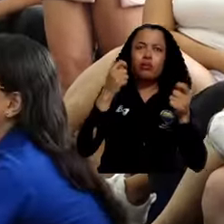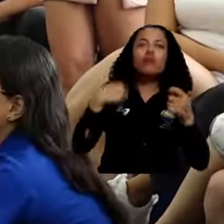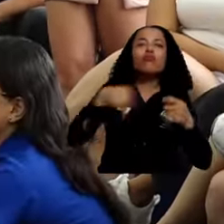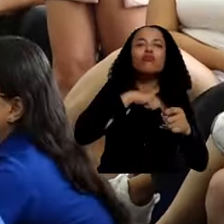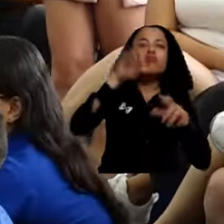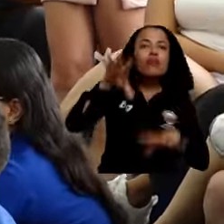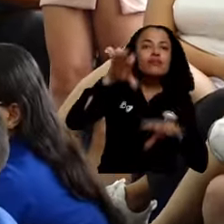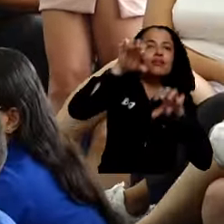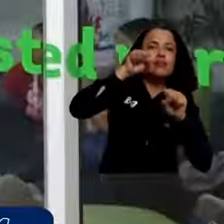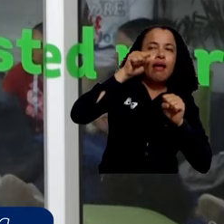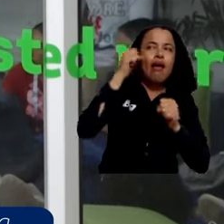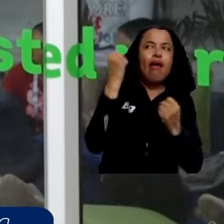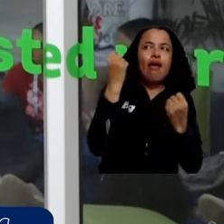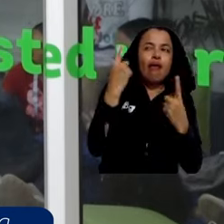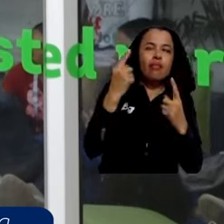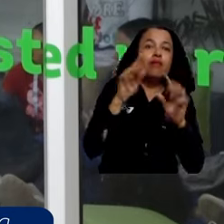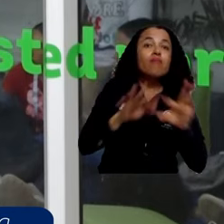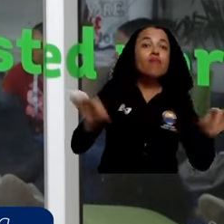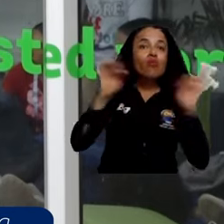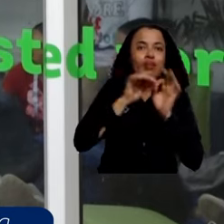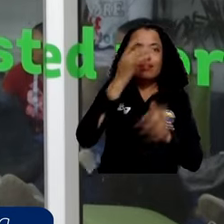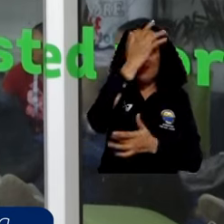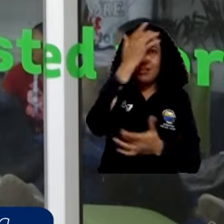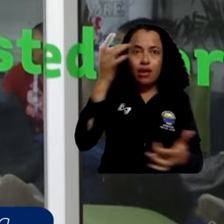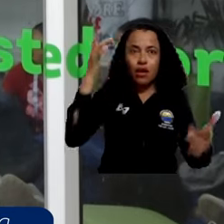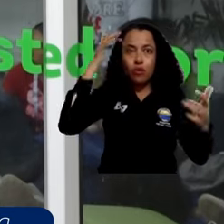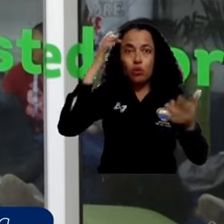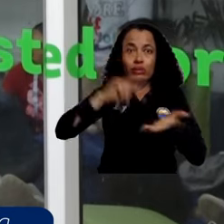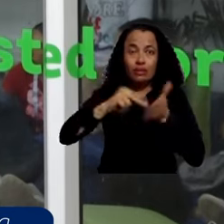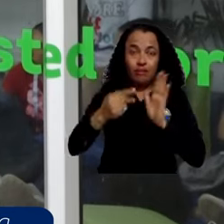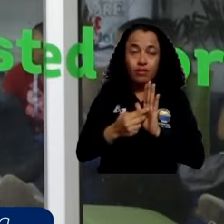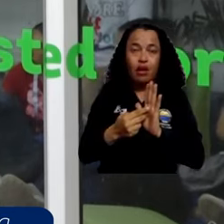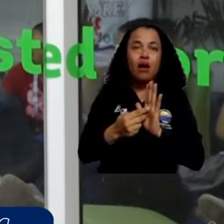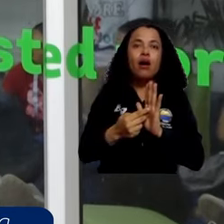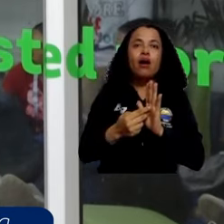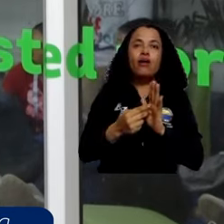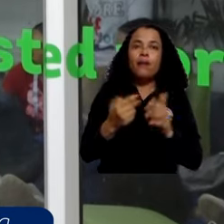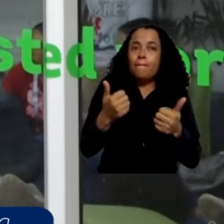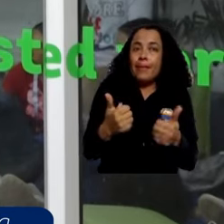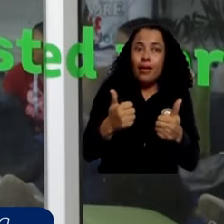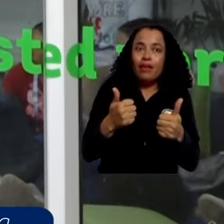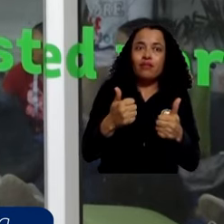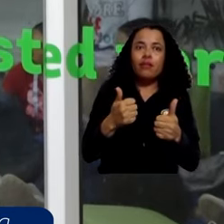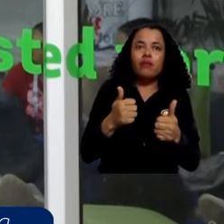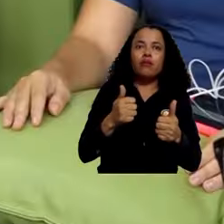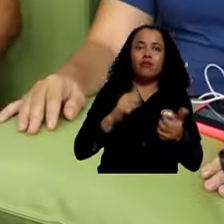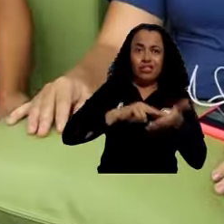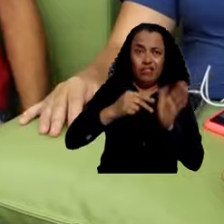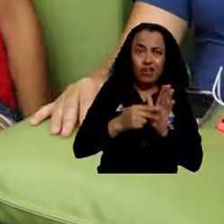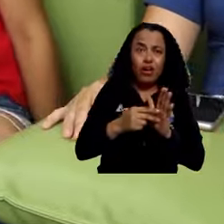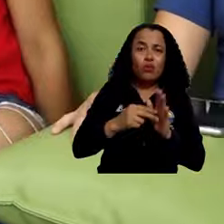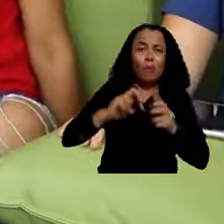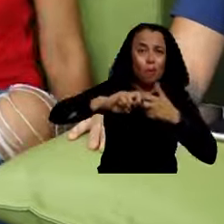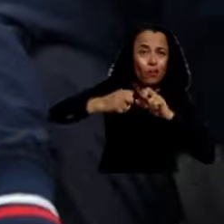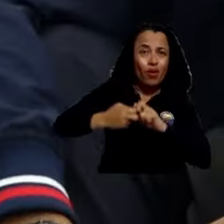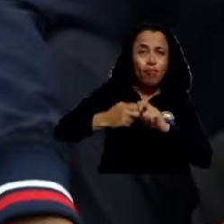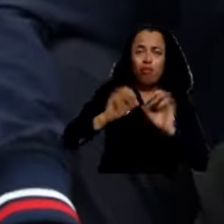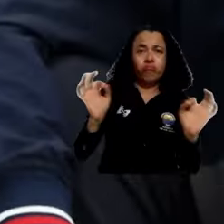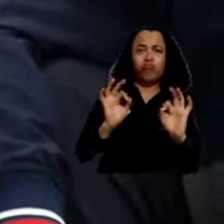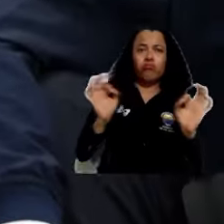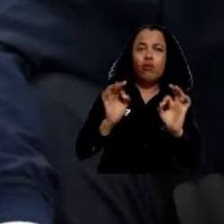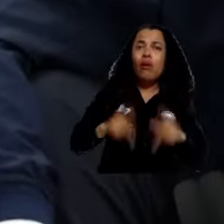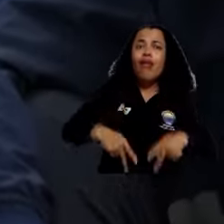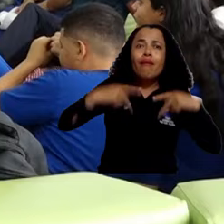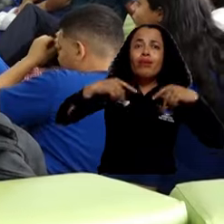esas rutas que nos están brindando. Entender que la salud mental no es presencia de enfermedad, la salud mental va estrictamente relacionado con lo